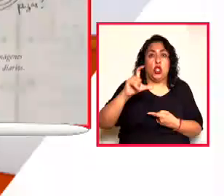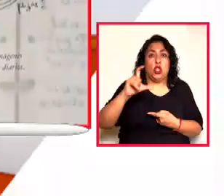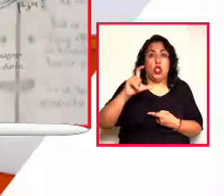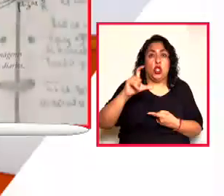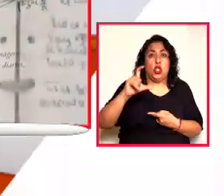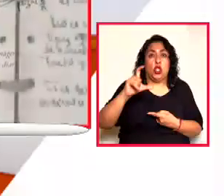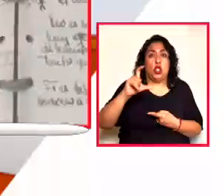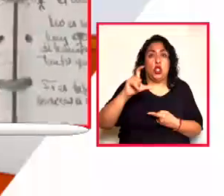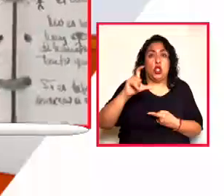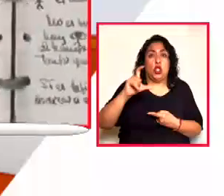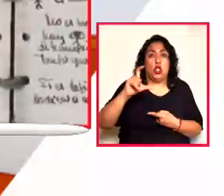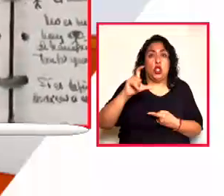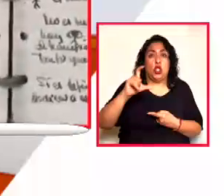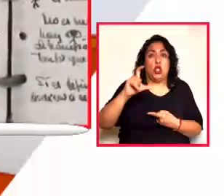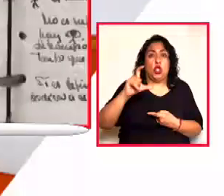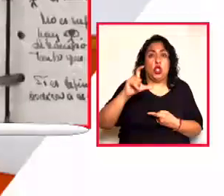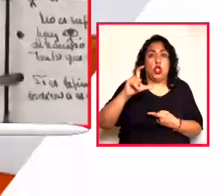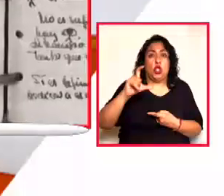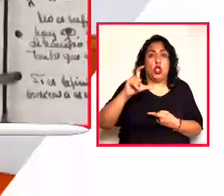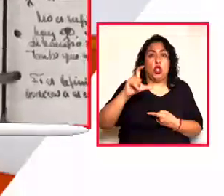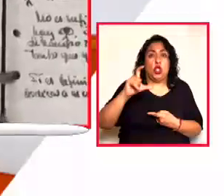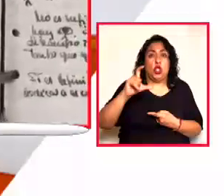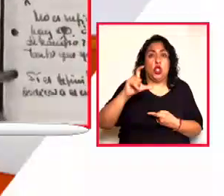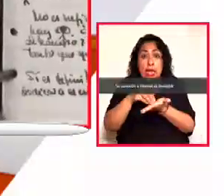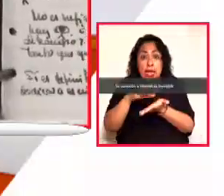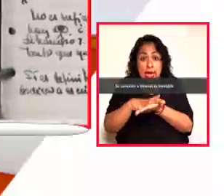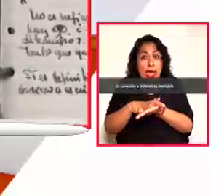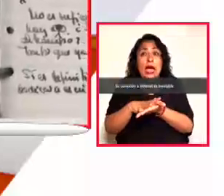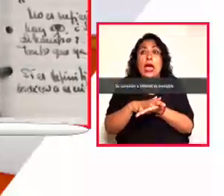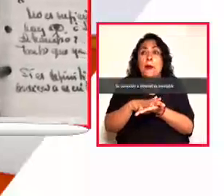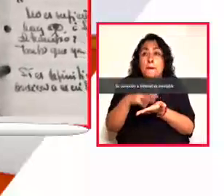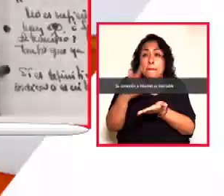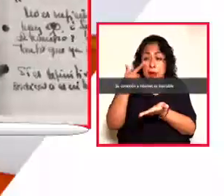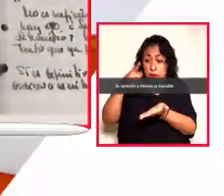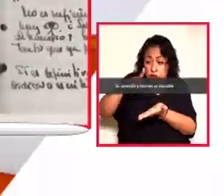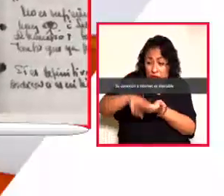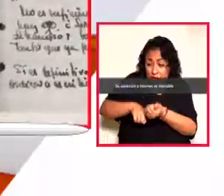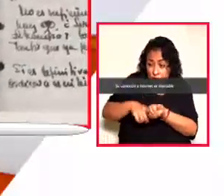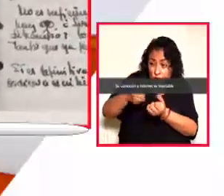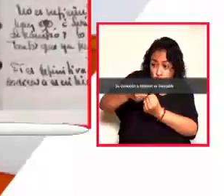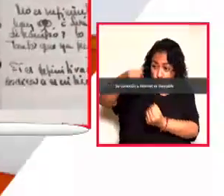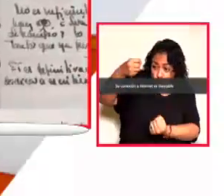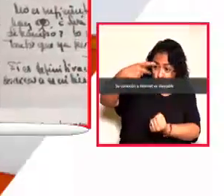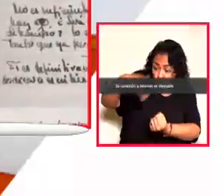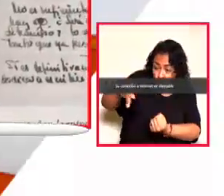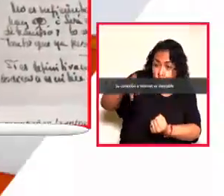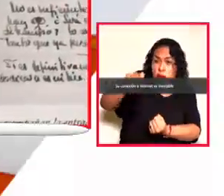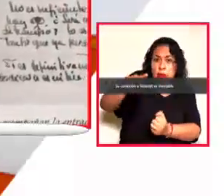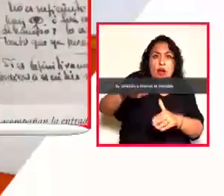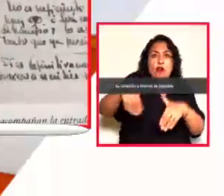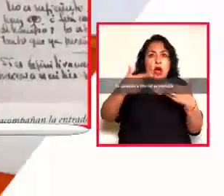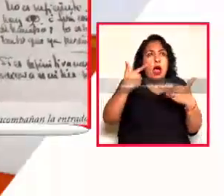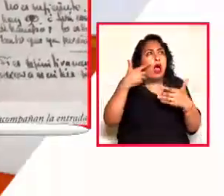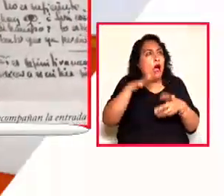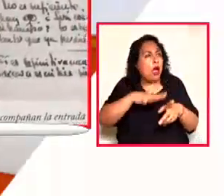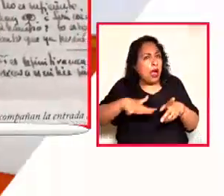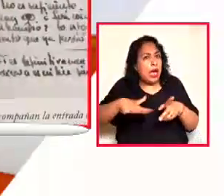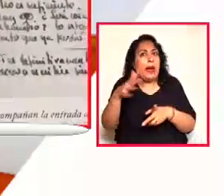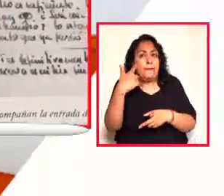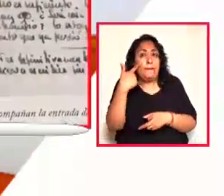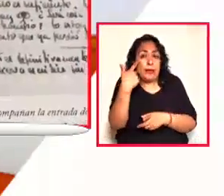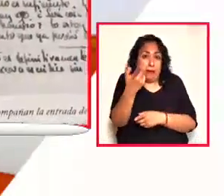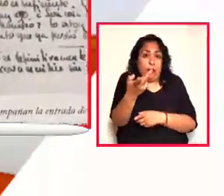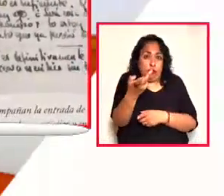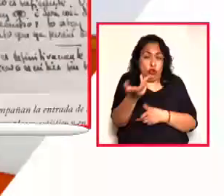paso, lo que está sucediendo no solamente en el interior de ella, pero también en el exterior. Y es de ahí,